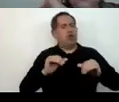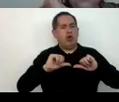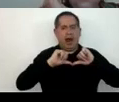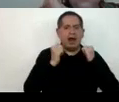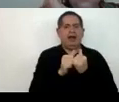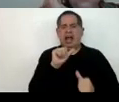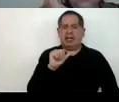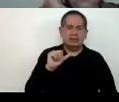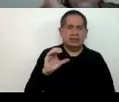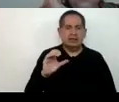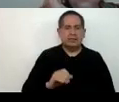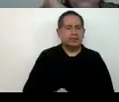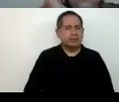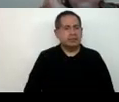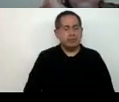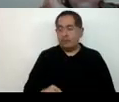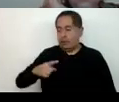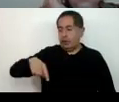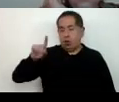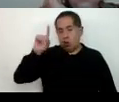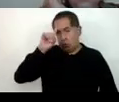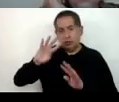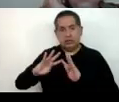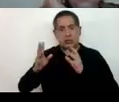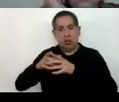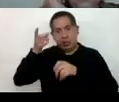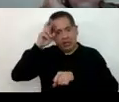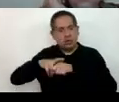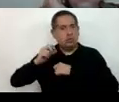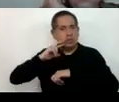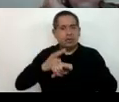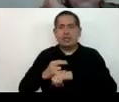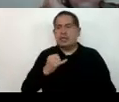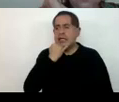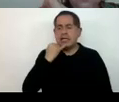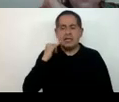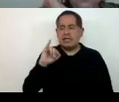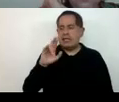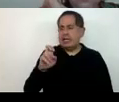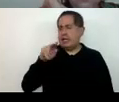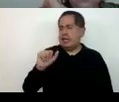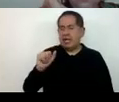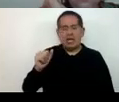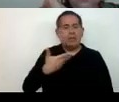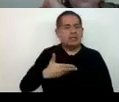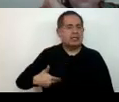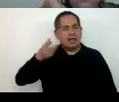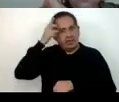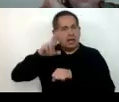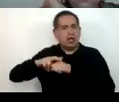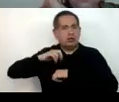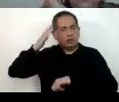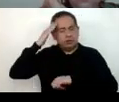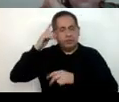civil. El Consejo Directivo está integrado por Irene Torices, presidenta y directora general;